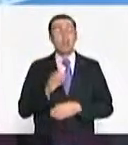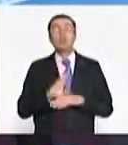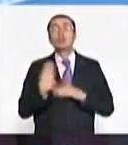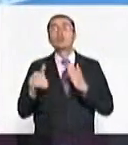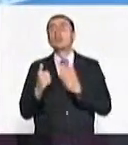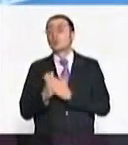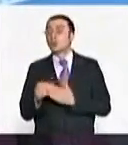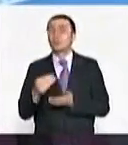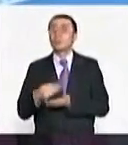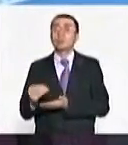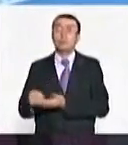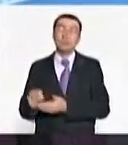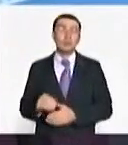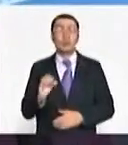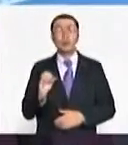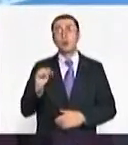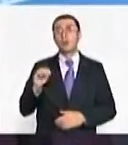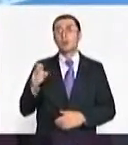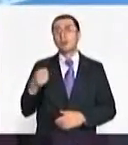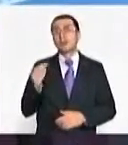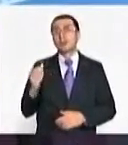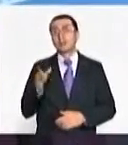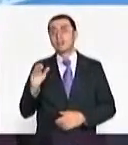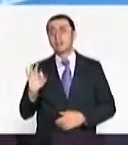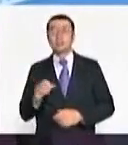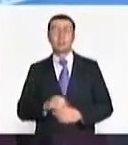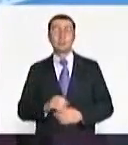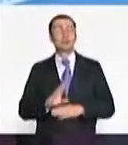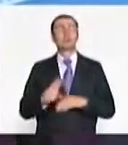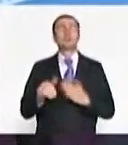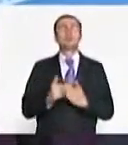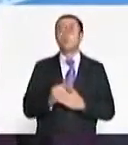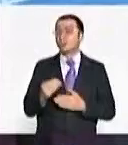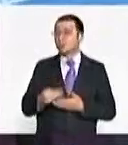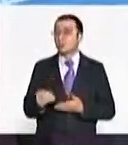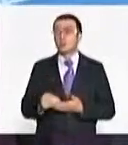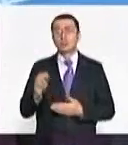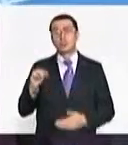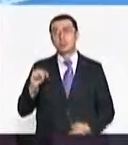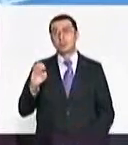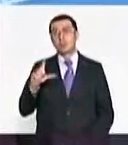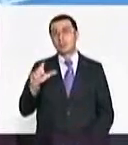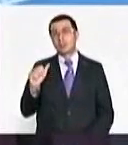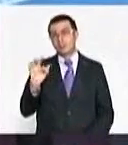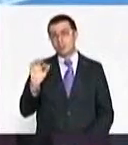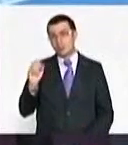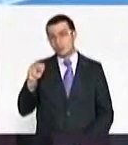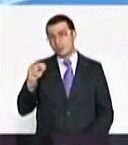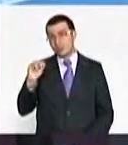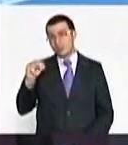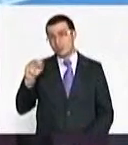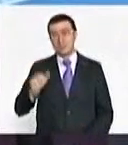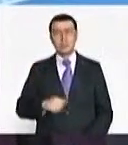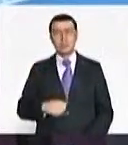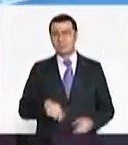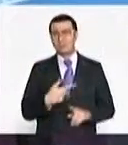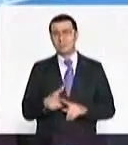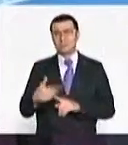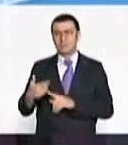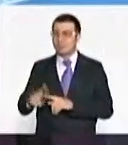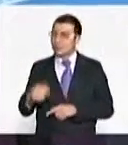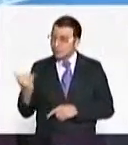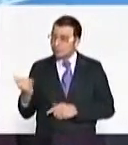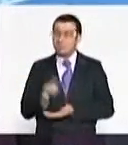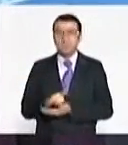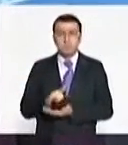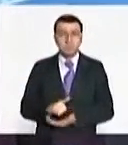gingobiló, todo el mundo omega 3, todo el mundo toma melatonina y queremos entrar a ese estilo pues de suplementación que no